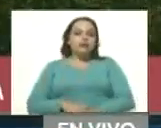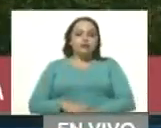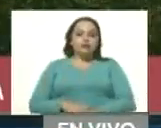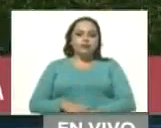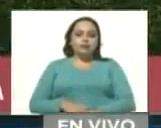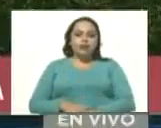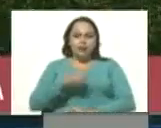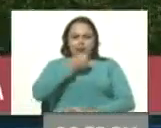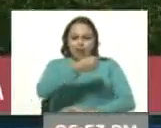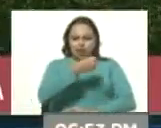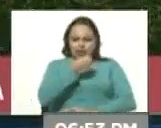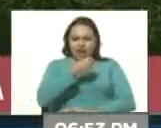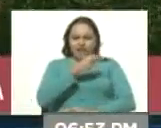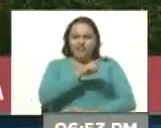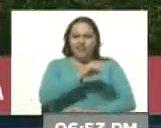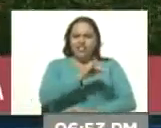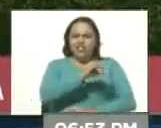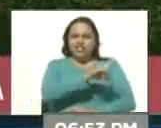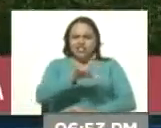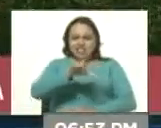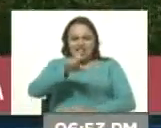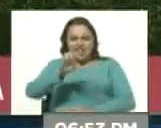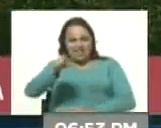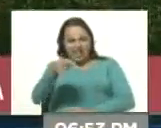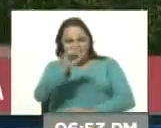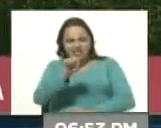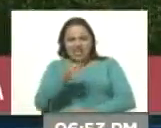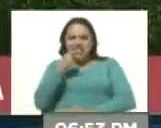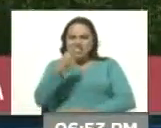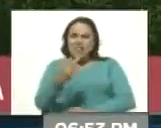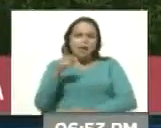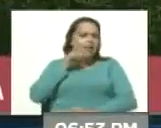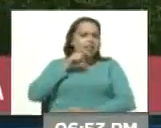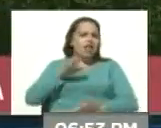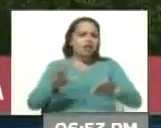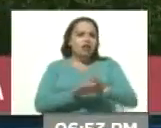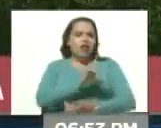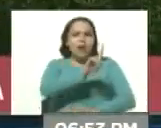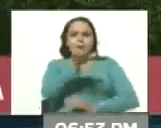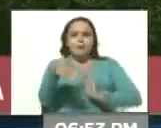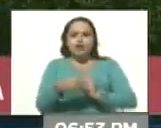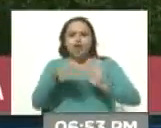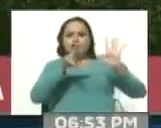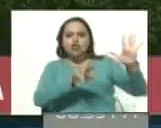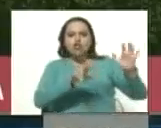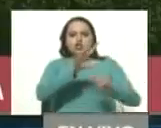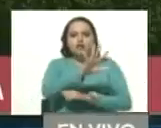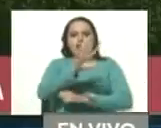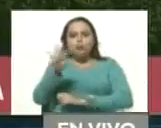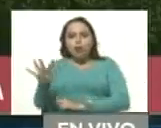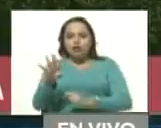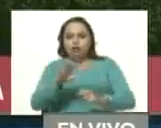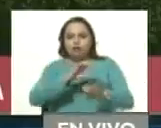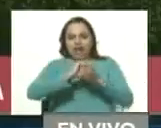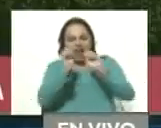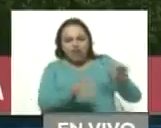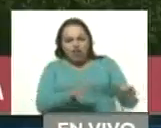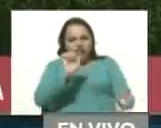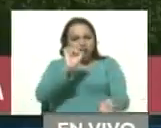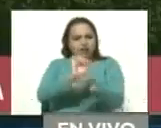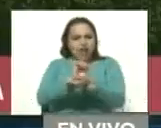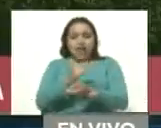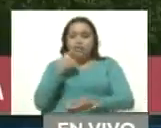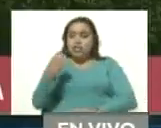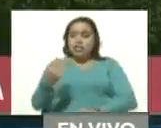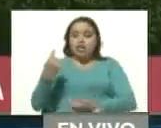nos decía hoy una gran mentira que fue en 1854 cuando se abolió la esclavitud en este país prácticamente nos pintan